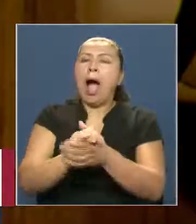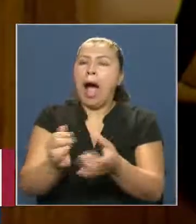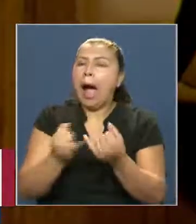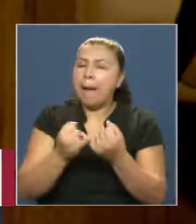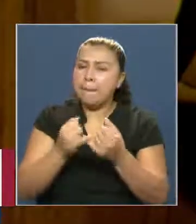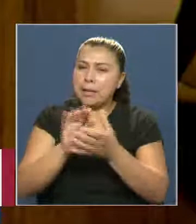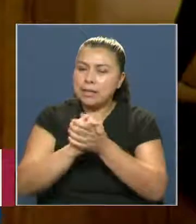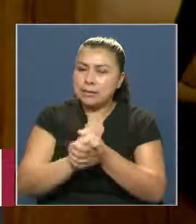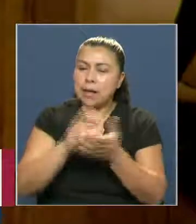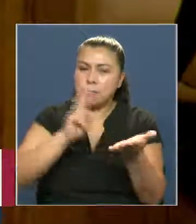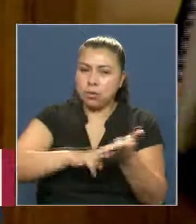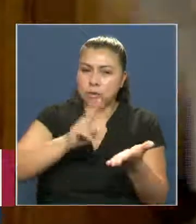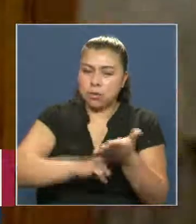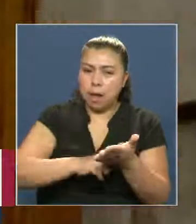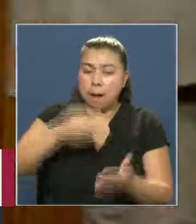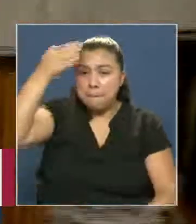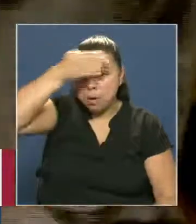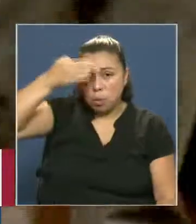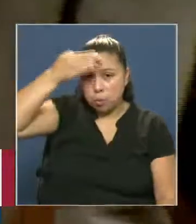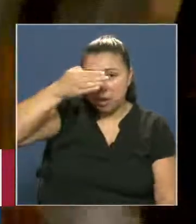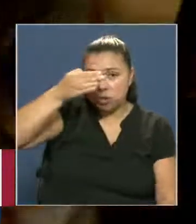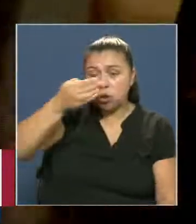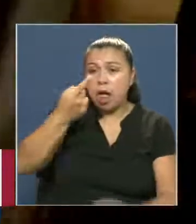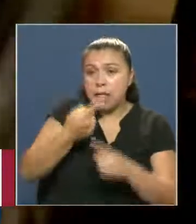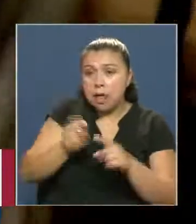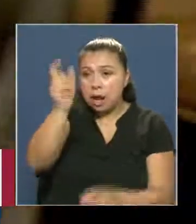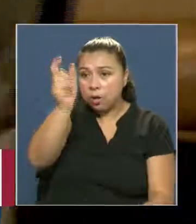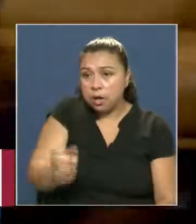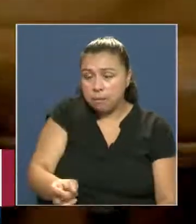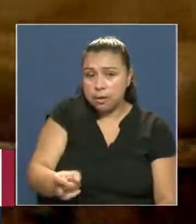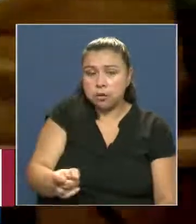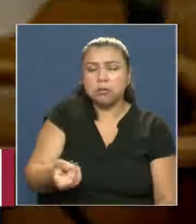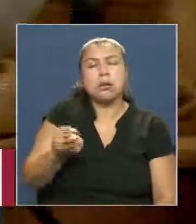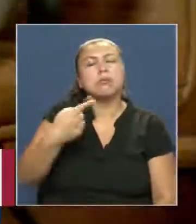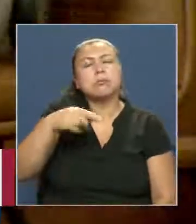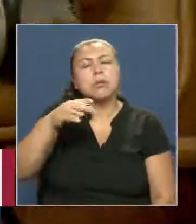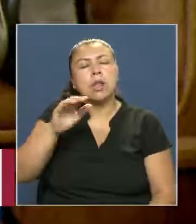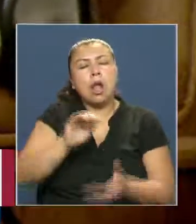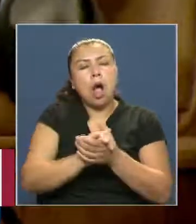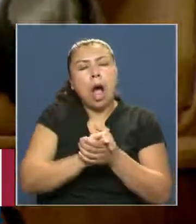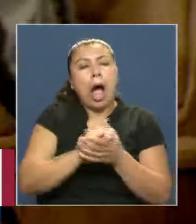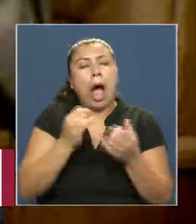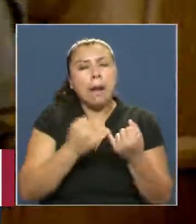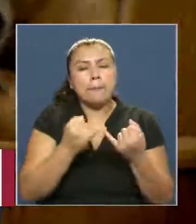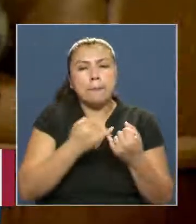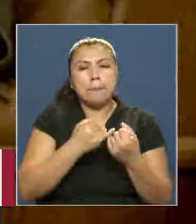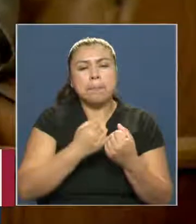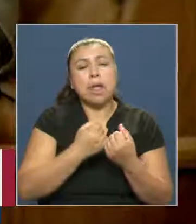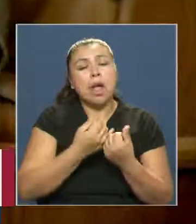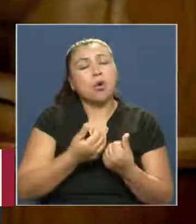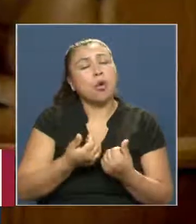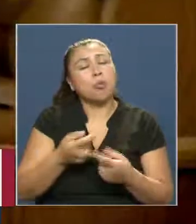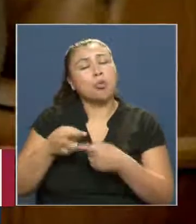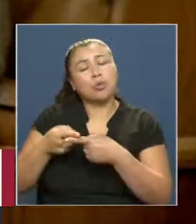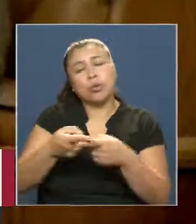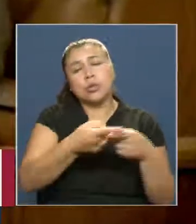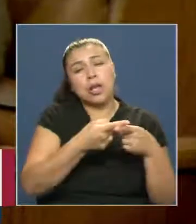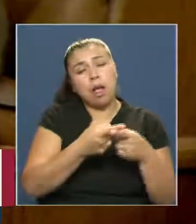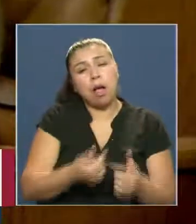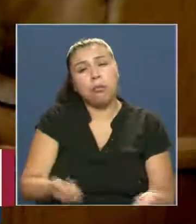decir, por la verdadera preocupación por el otro. Sin amistad cívica, cualquier sociedad se derrumba.